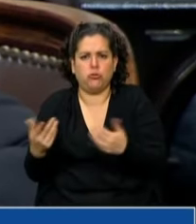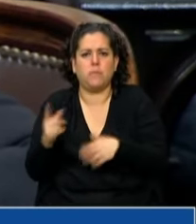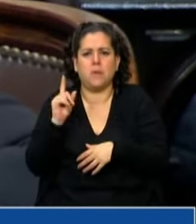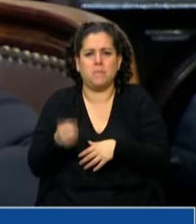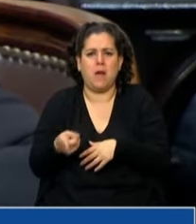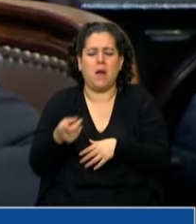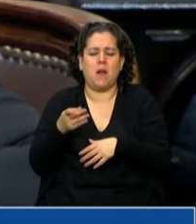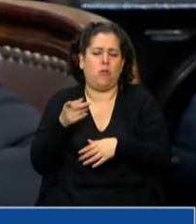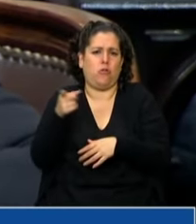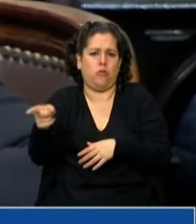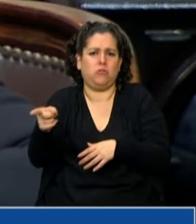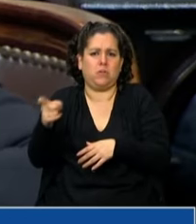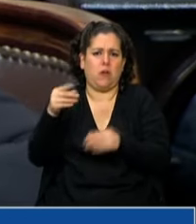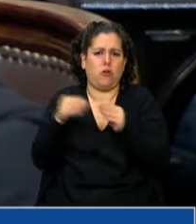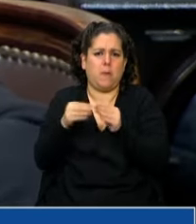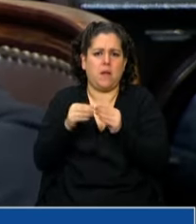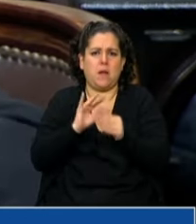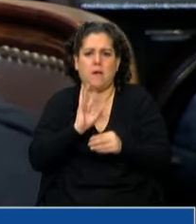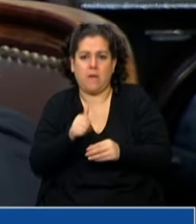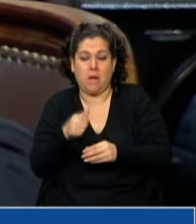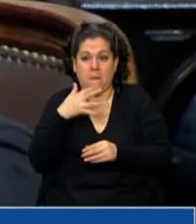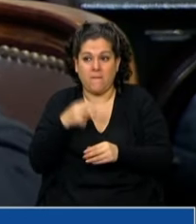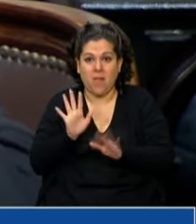la compañera Breckman. Es grave.